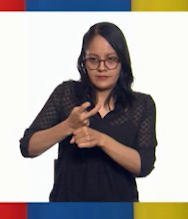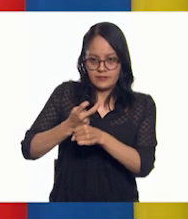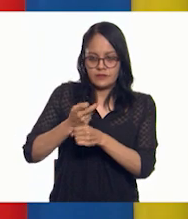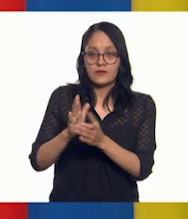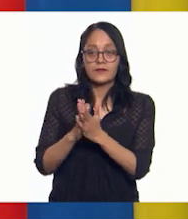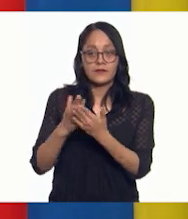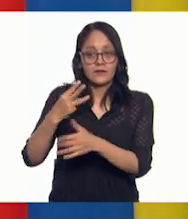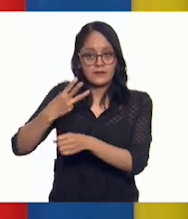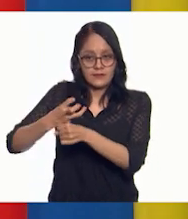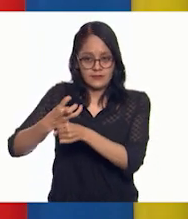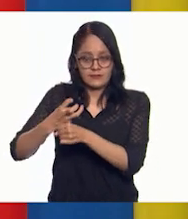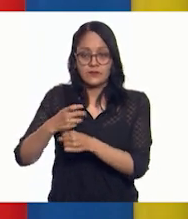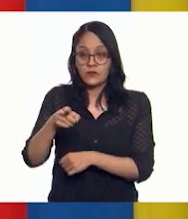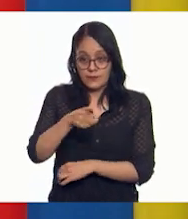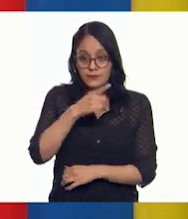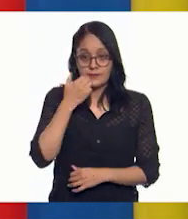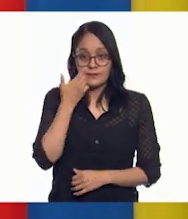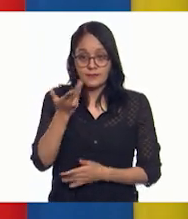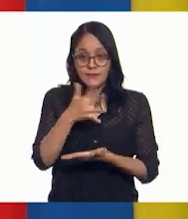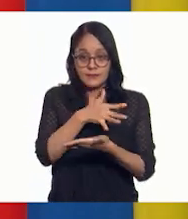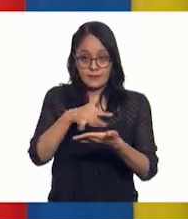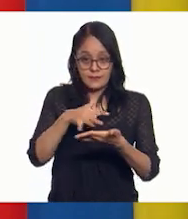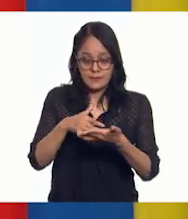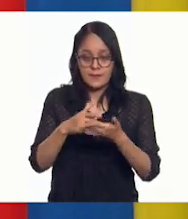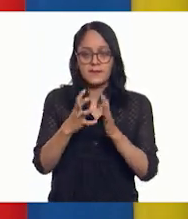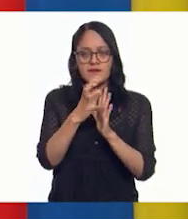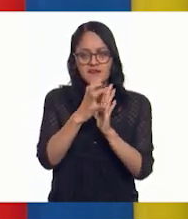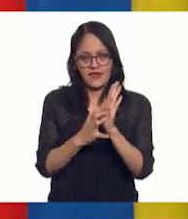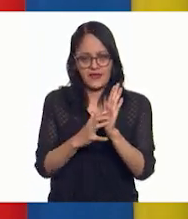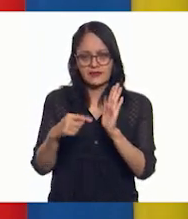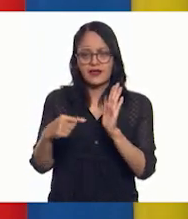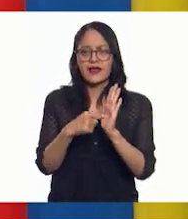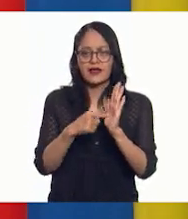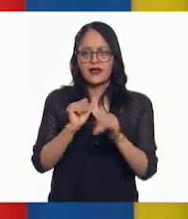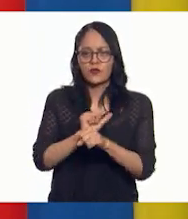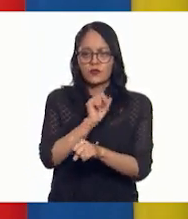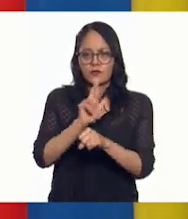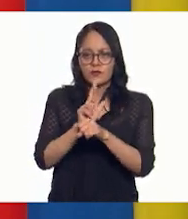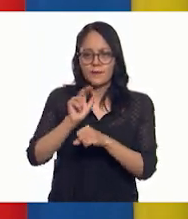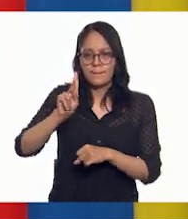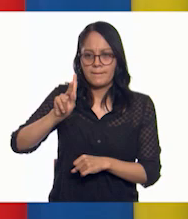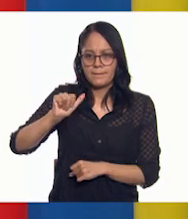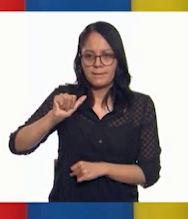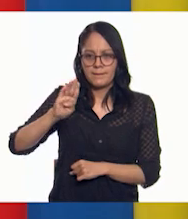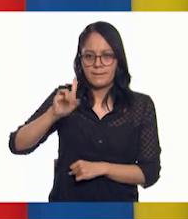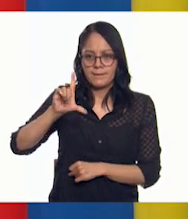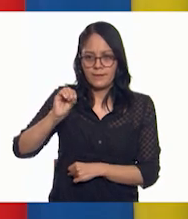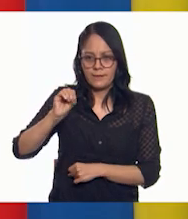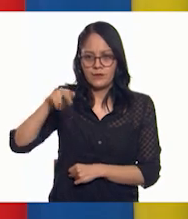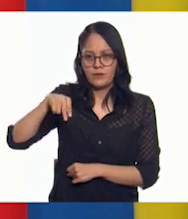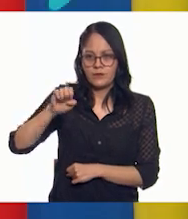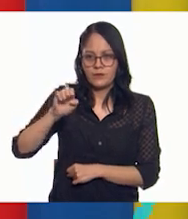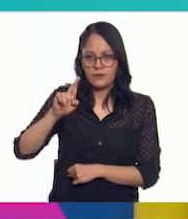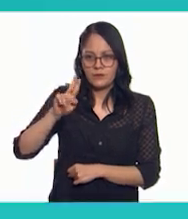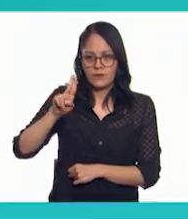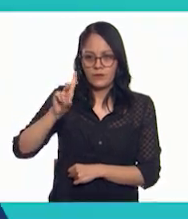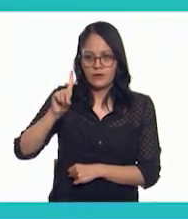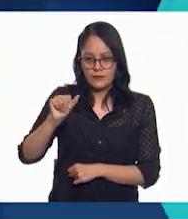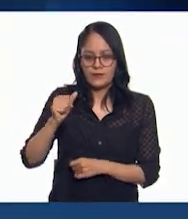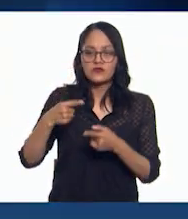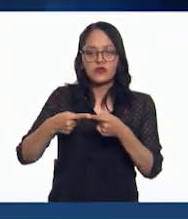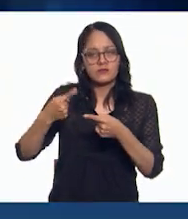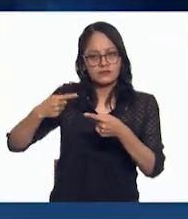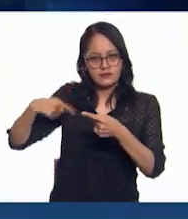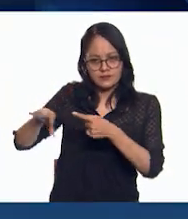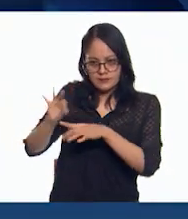tercero, así que ya saben, si quieren leer unos textos extra de don Pablo Neruda, tendrán que desempolvar sus libros de esos grados o